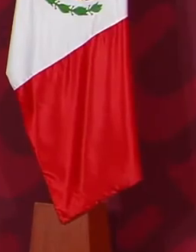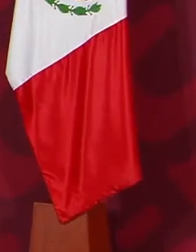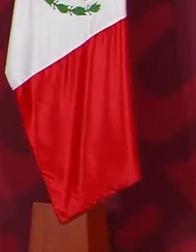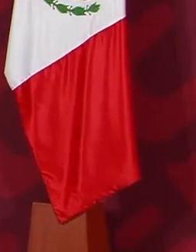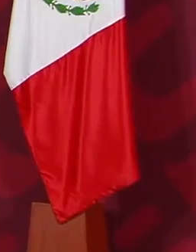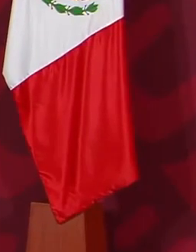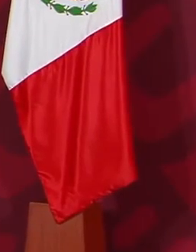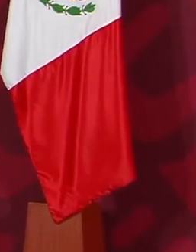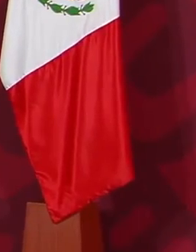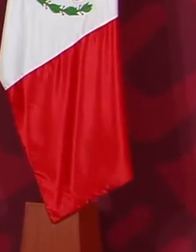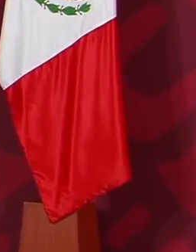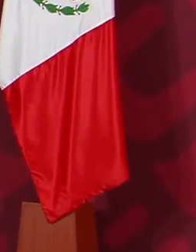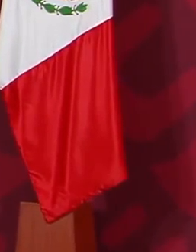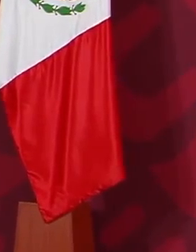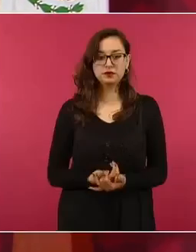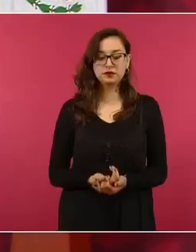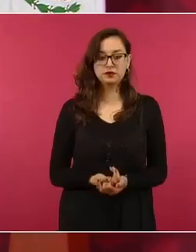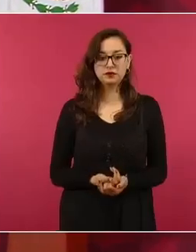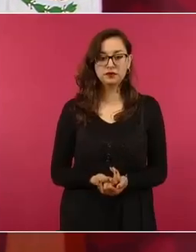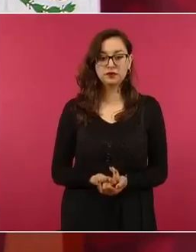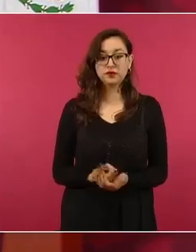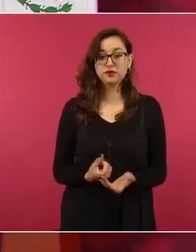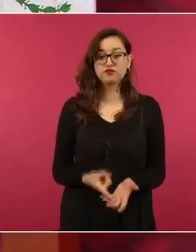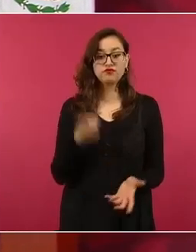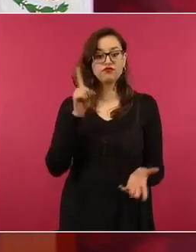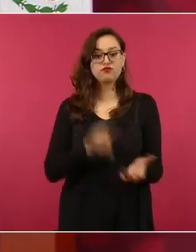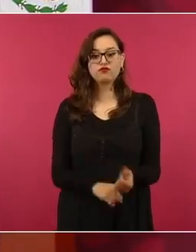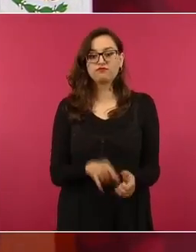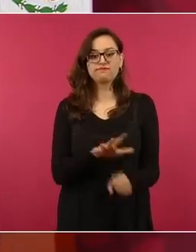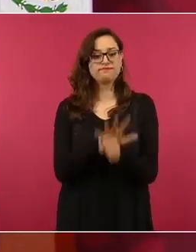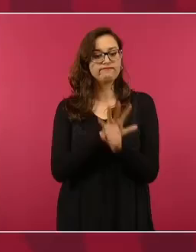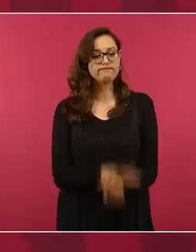porque lo mismo, ¿no? Son autónomos.